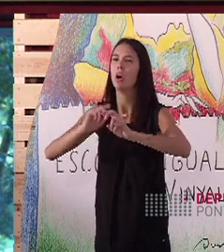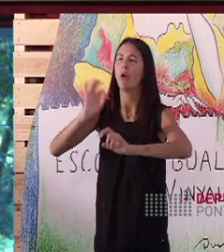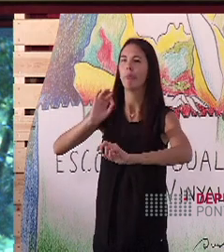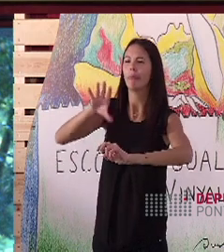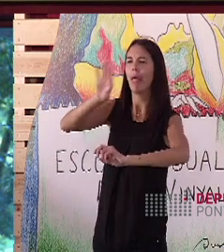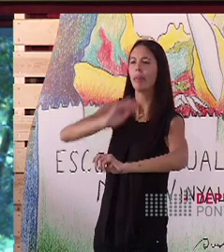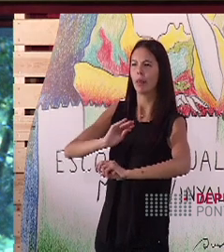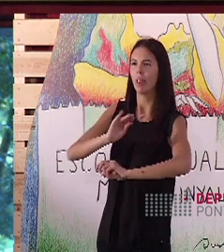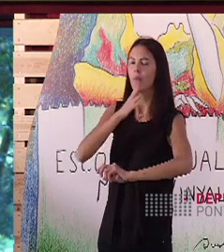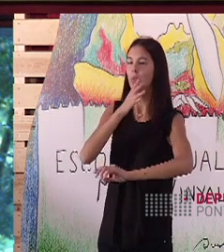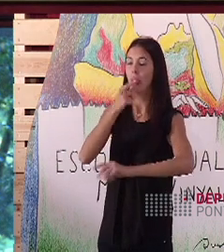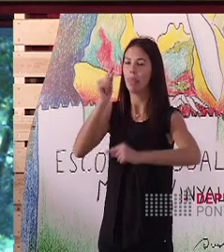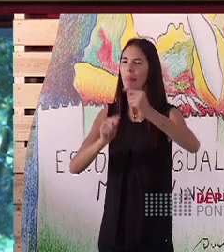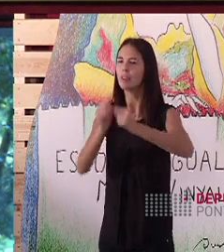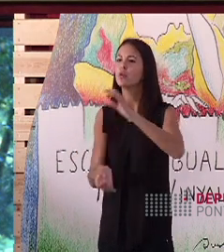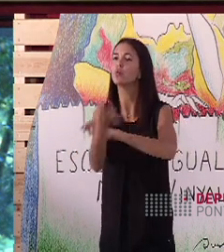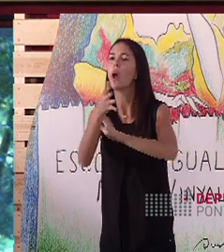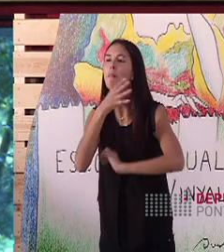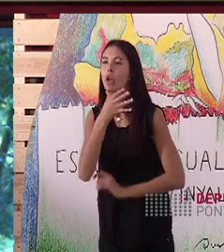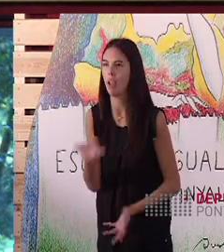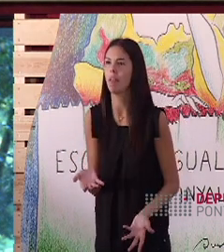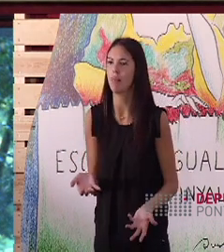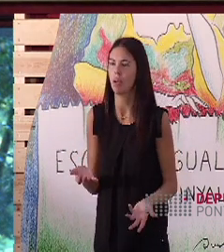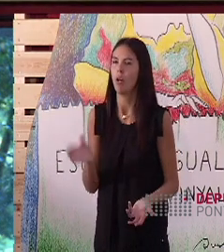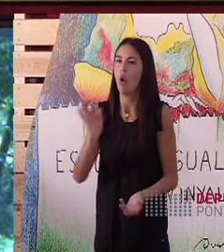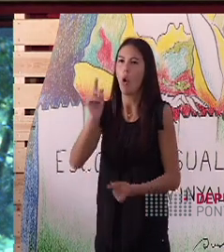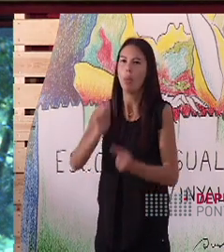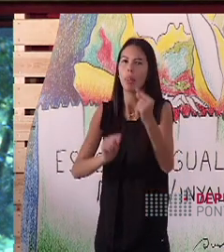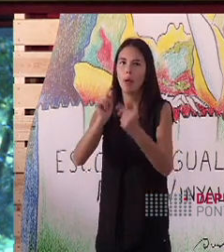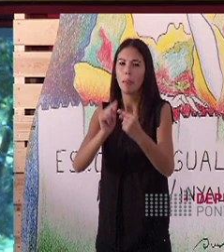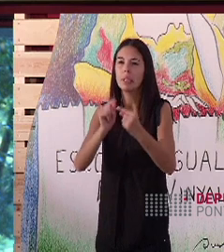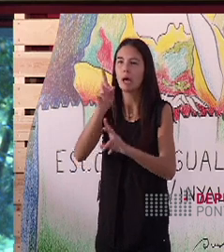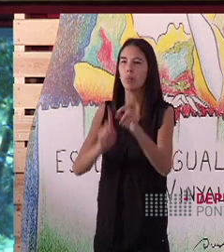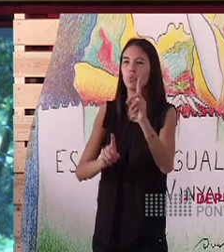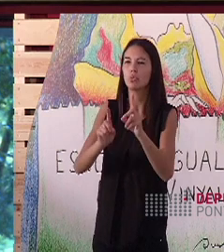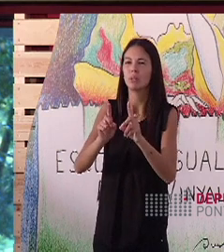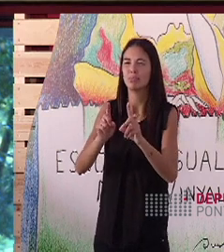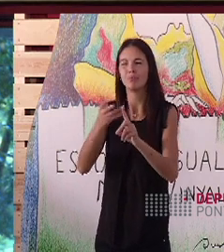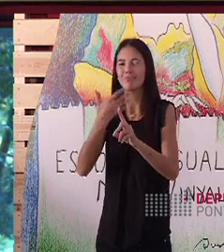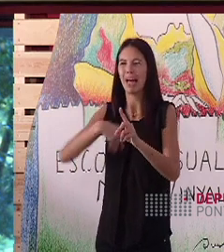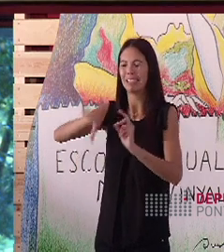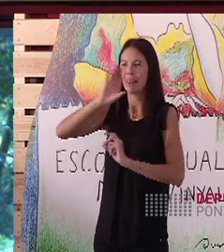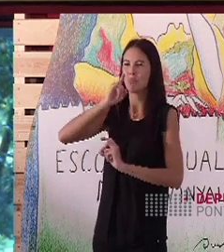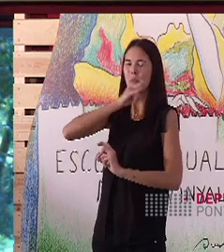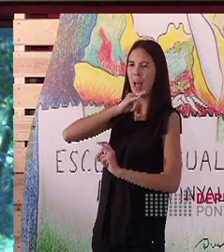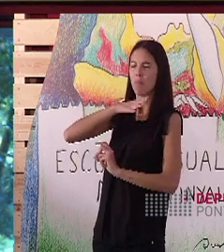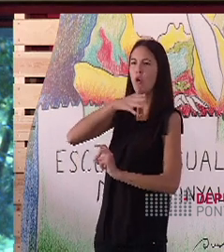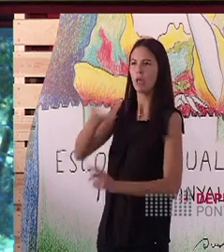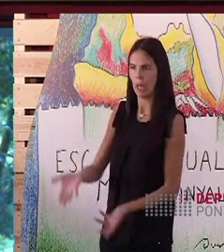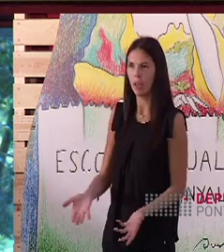surgen determinados debates y por qué se producen lo que yo denominaría algunos grandes malentendidos.